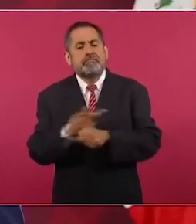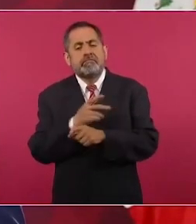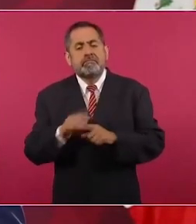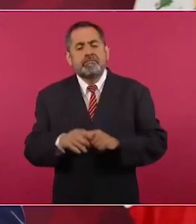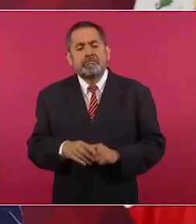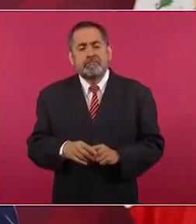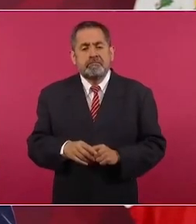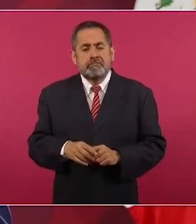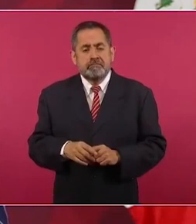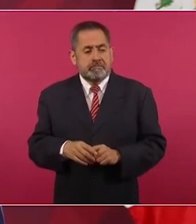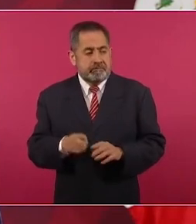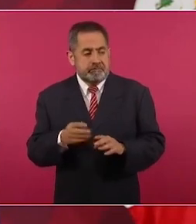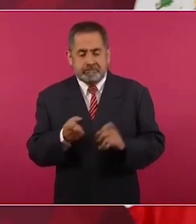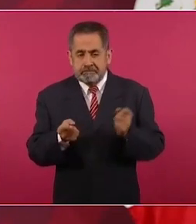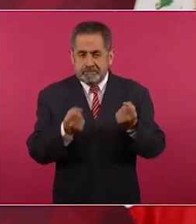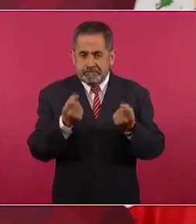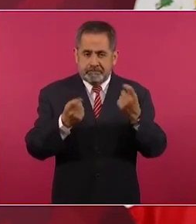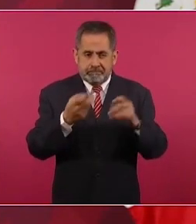más cercanos